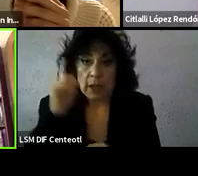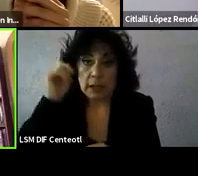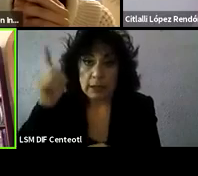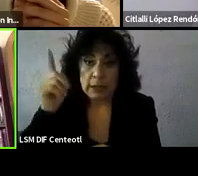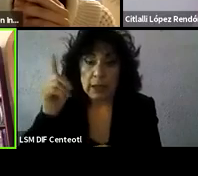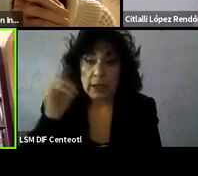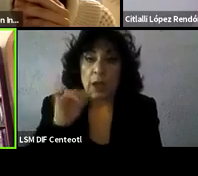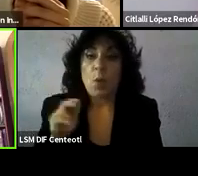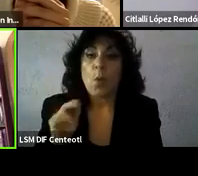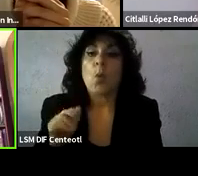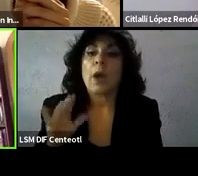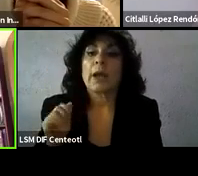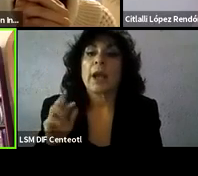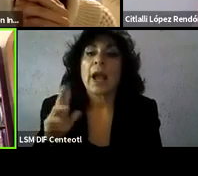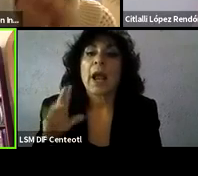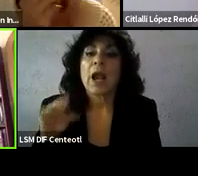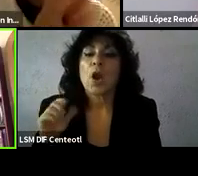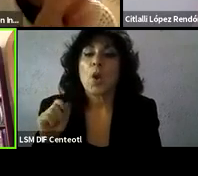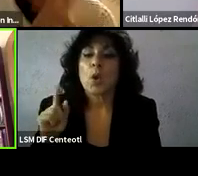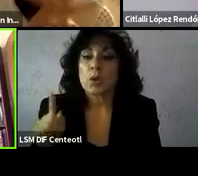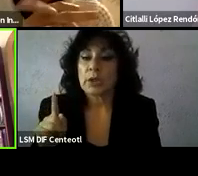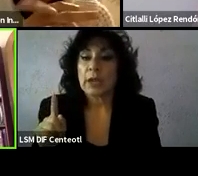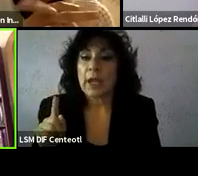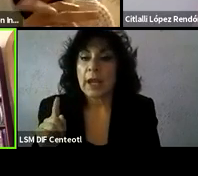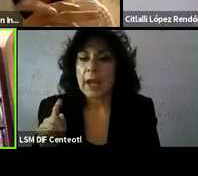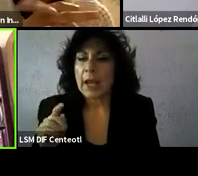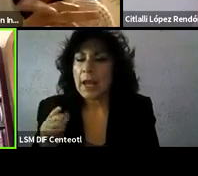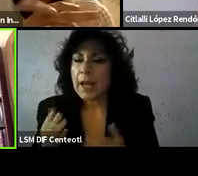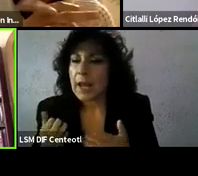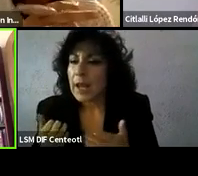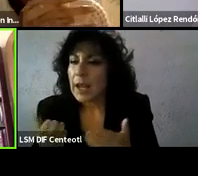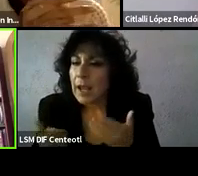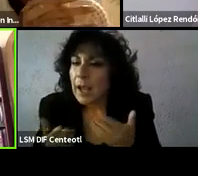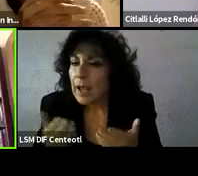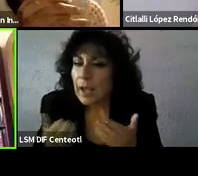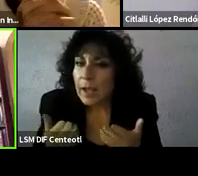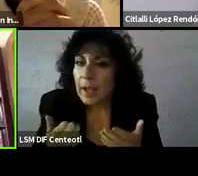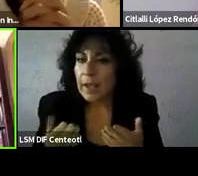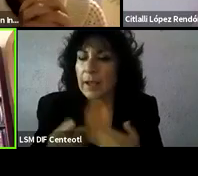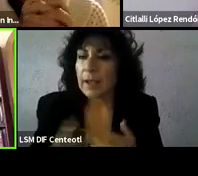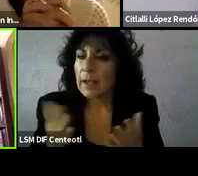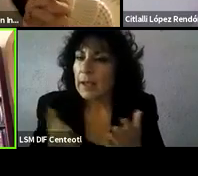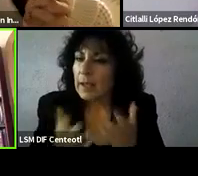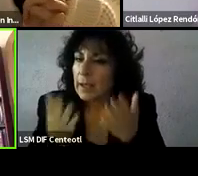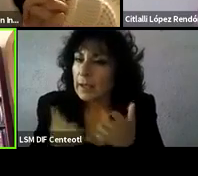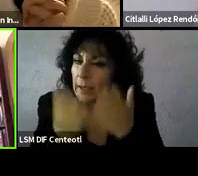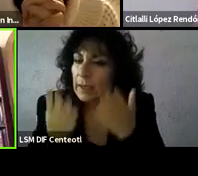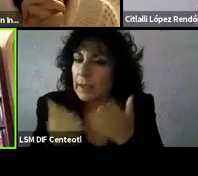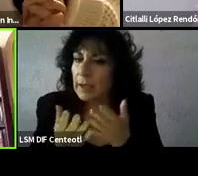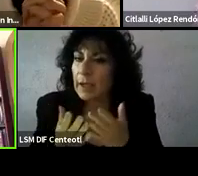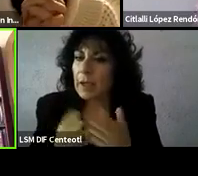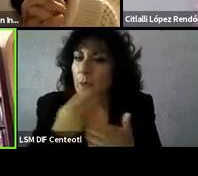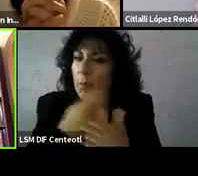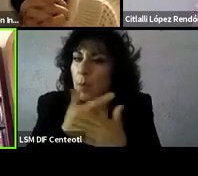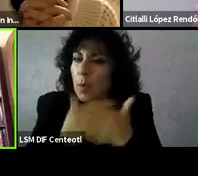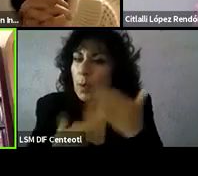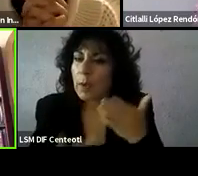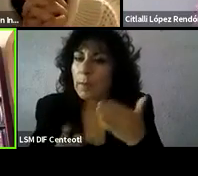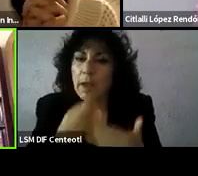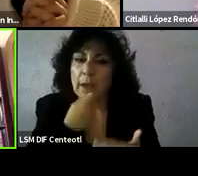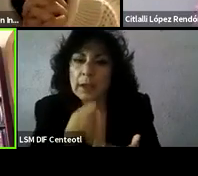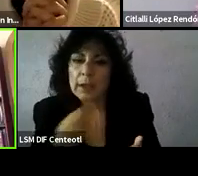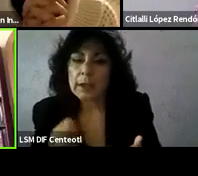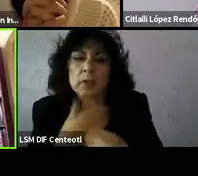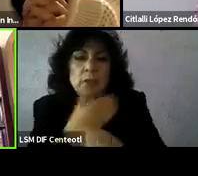llama niños acompañantes. Esa es una cosa primorosa, porque los niños acompañantes también se eligen democráticamente en los